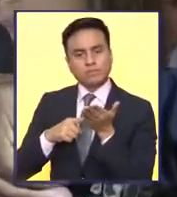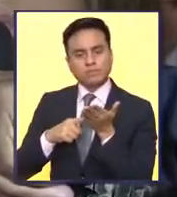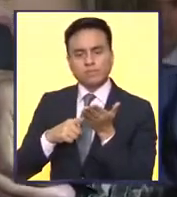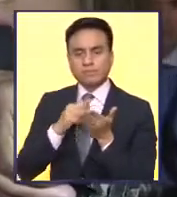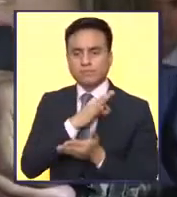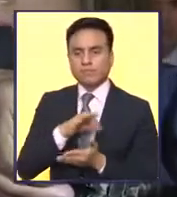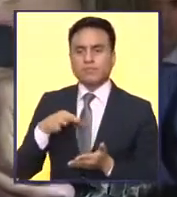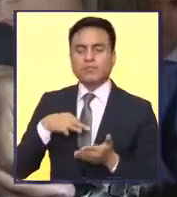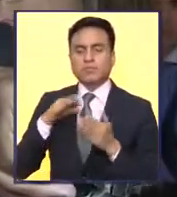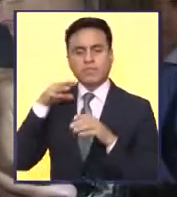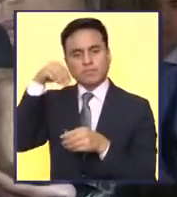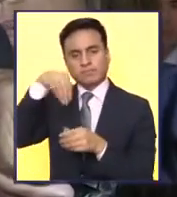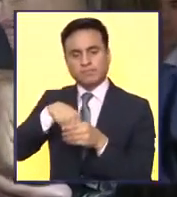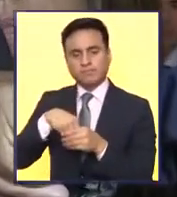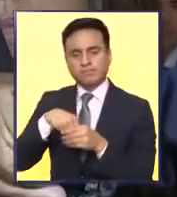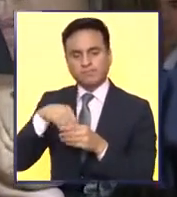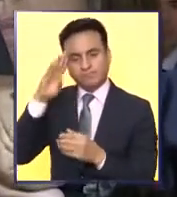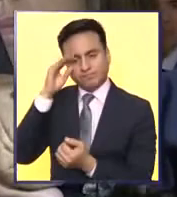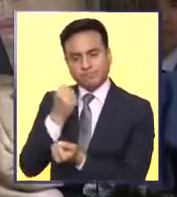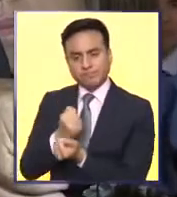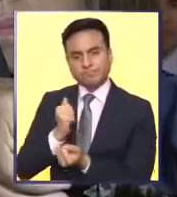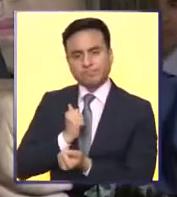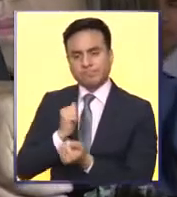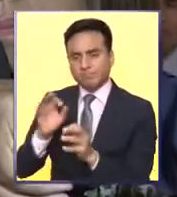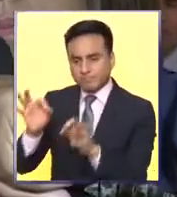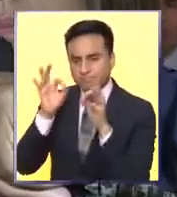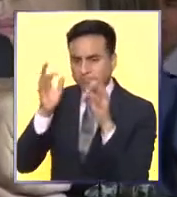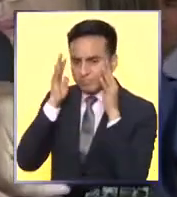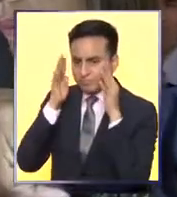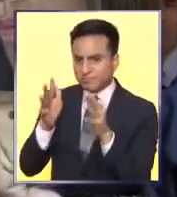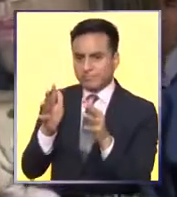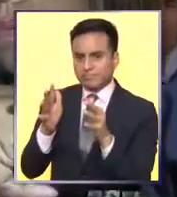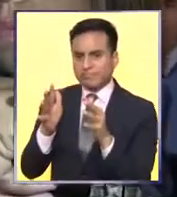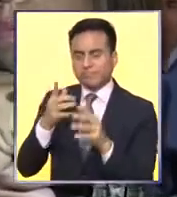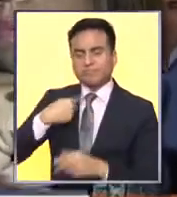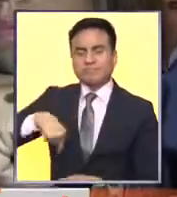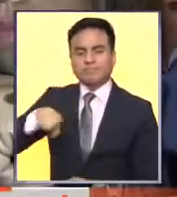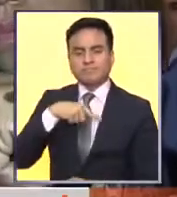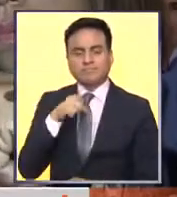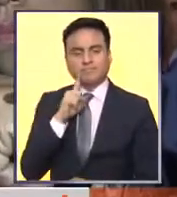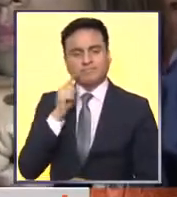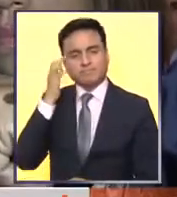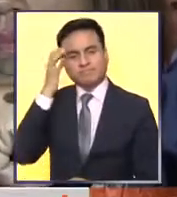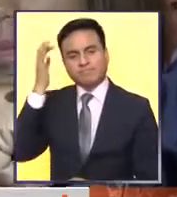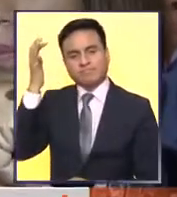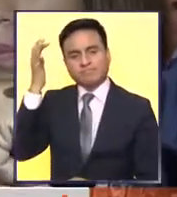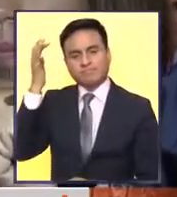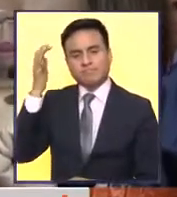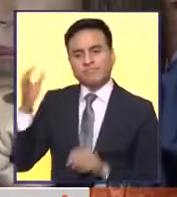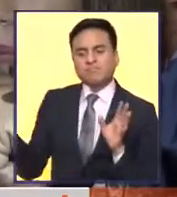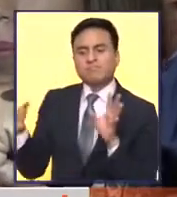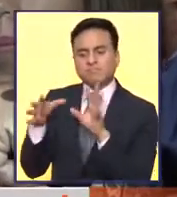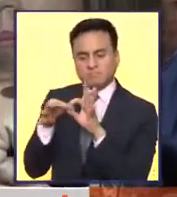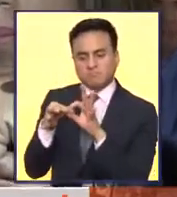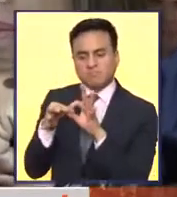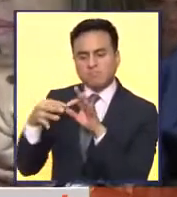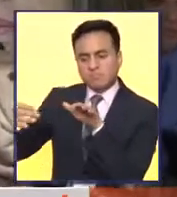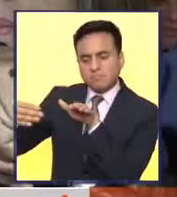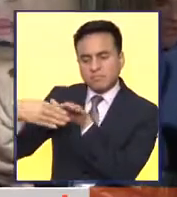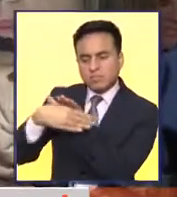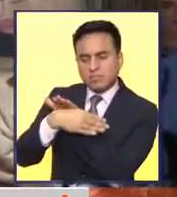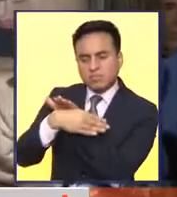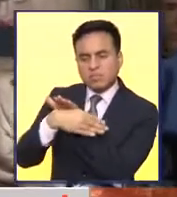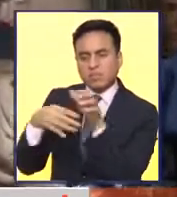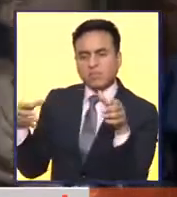del Interior y a las policías, particularmente cuando tengamos aquella que diga relación con el ingreso de bandas